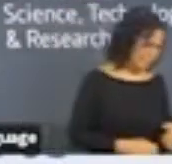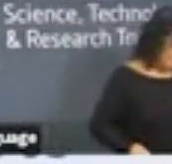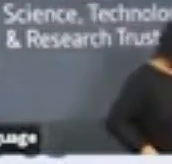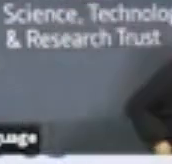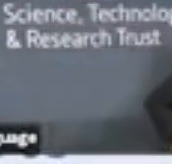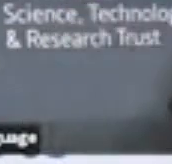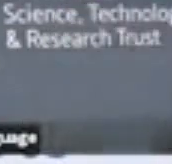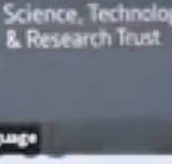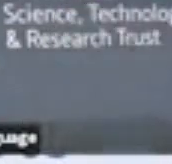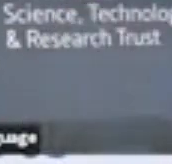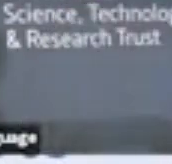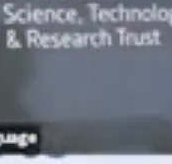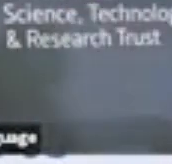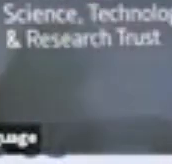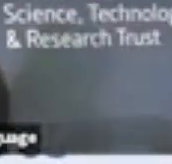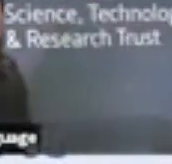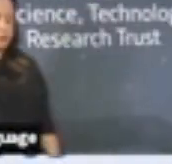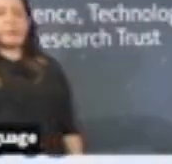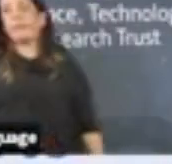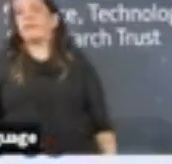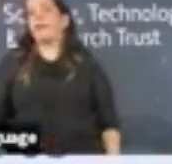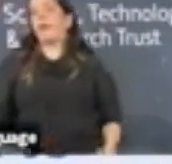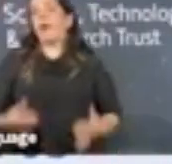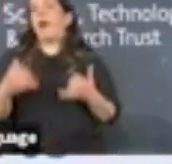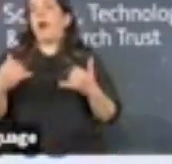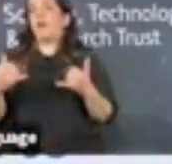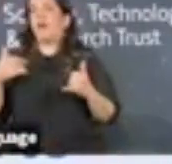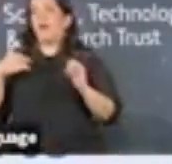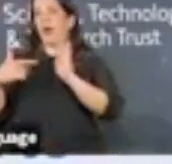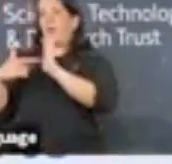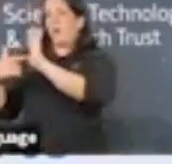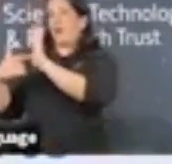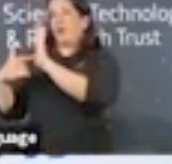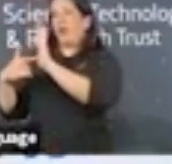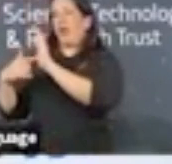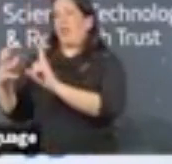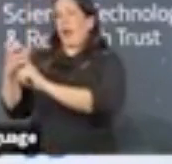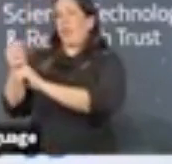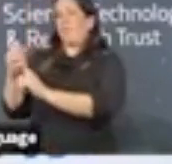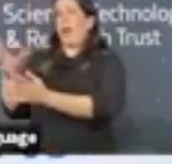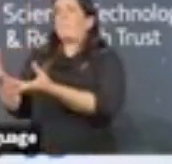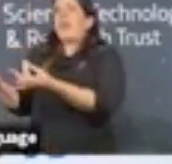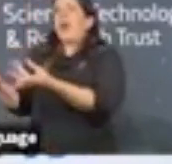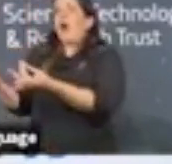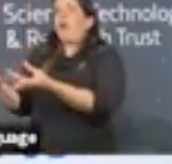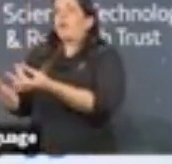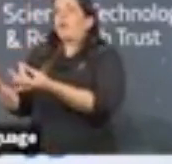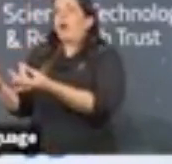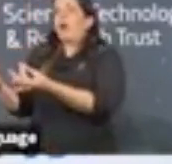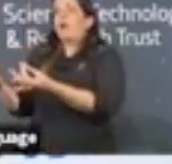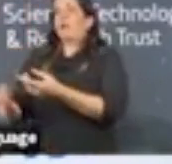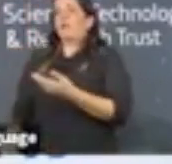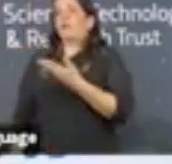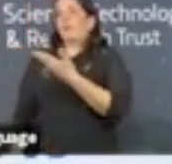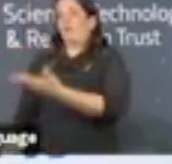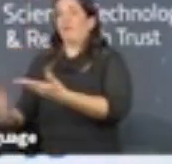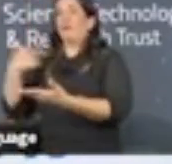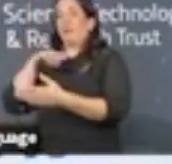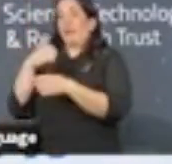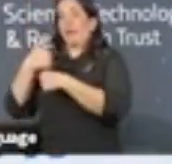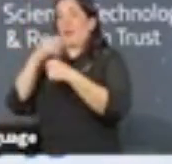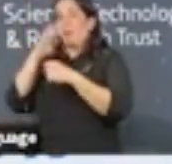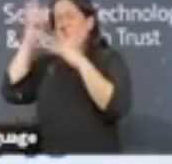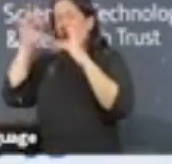Voy a poner un ejemplo sobre el uso de las trampas pegajosas, porque esas trampas las desarrollamos aquí en Puerto Rico.